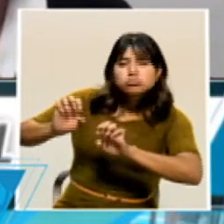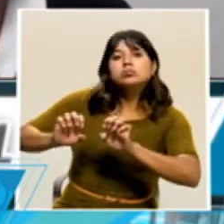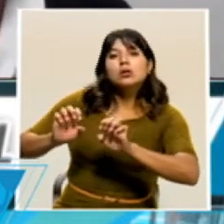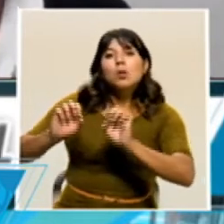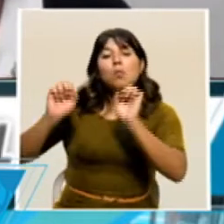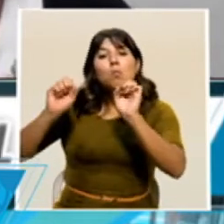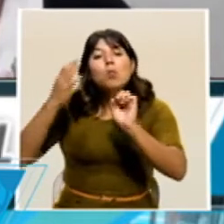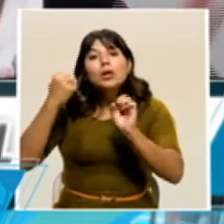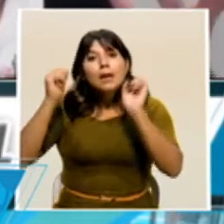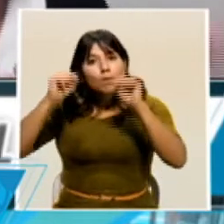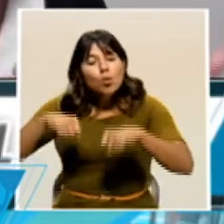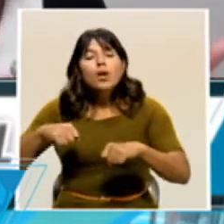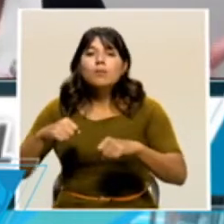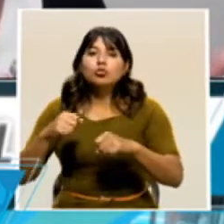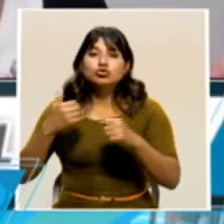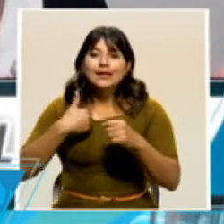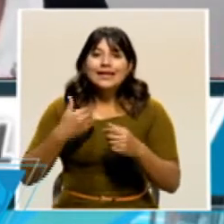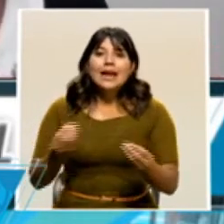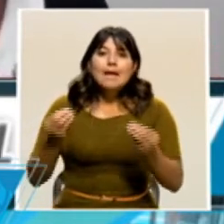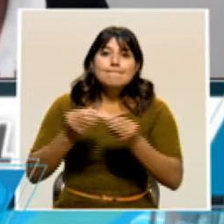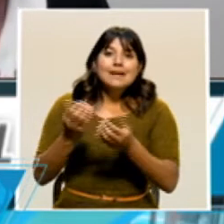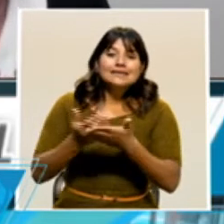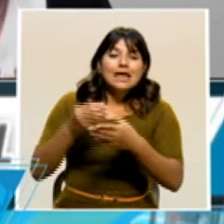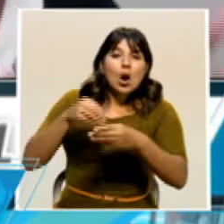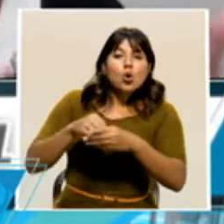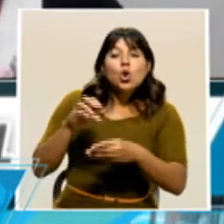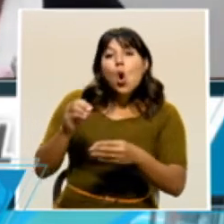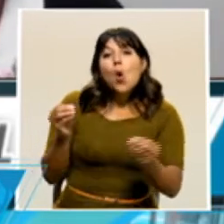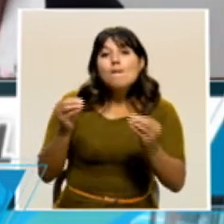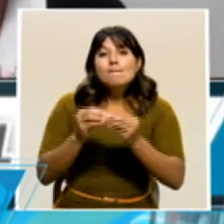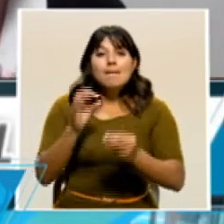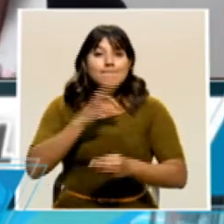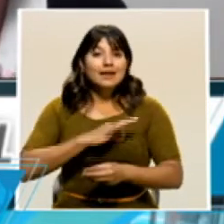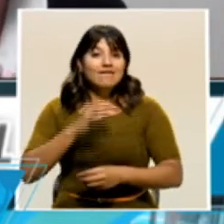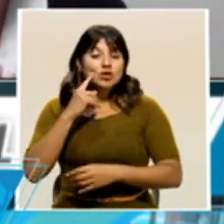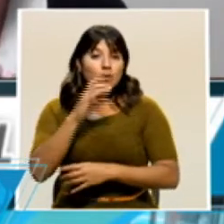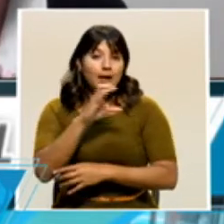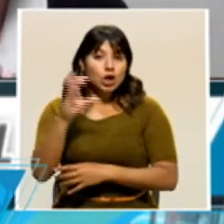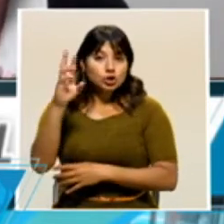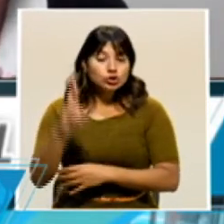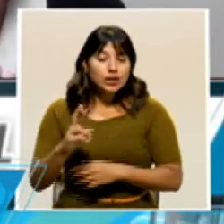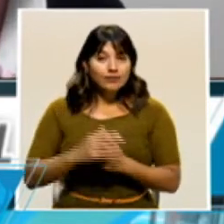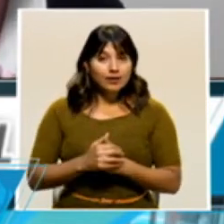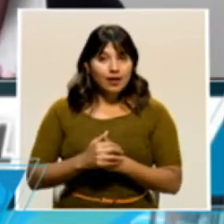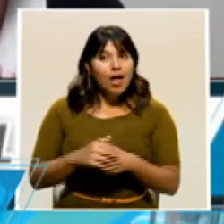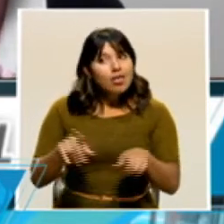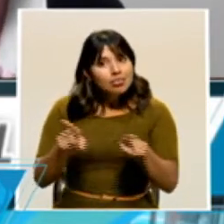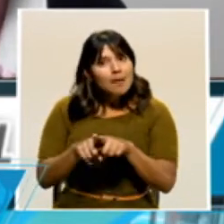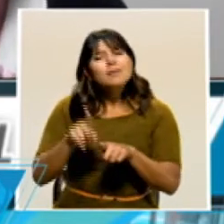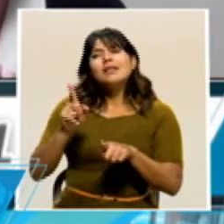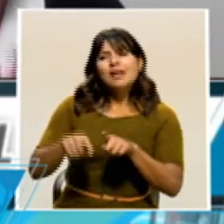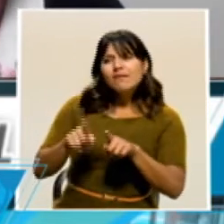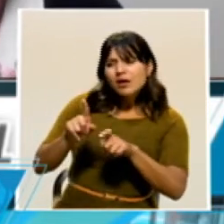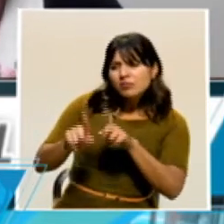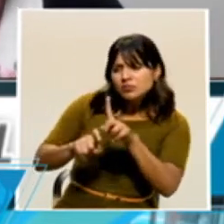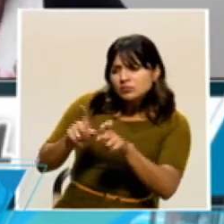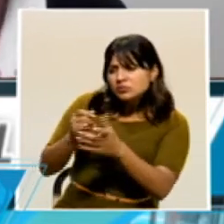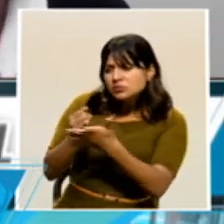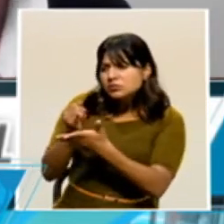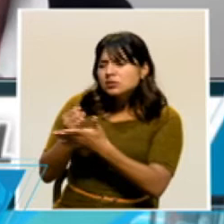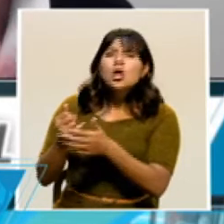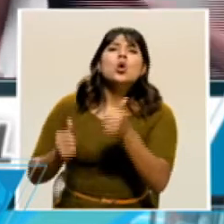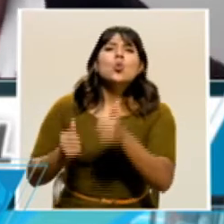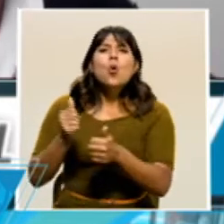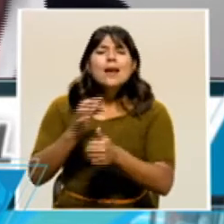podríamos generar ahorros o más beneficios para el país, porque también eso hay que cuestionárselo. ¿Cuáles son los beneficios que estamos recibiendo a cambio